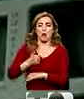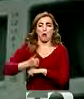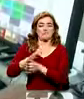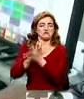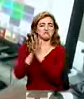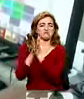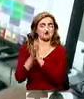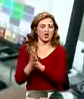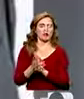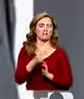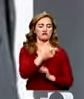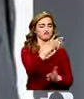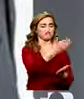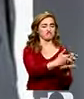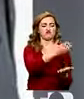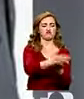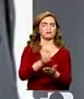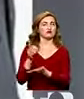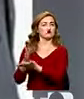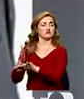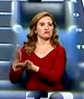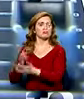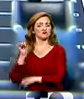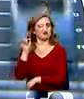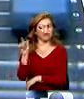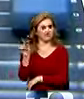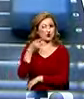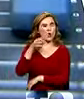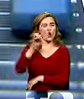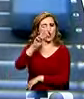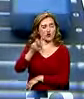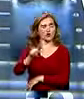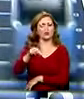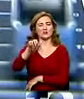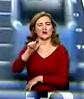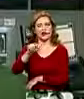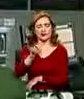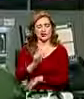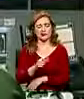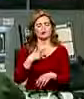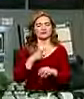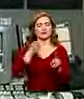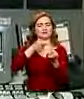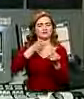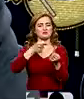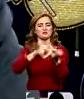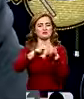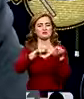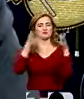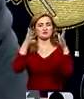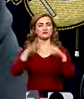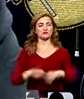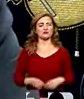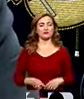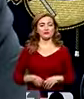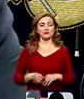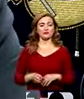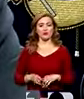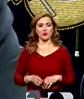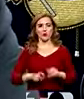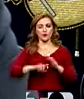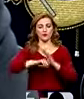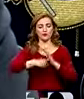comenzará a revertir las frecuencias de ángel gonzález por aparentemente haber sido otorgadas de forma directa y 5 un curso la contraloría abrió